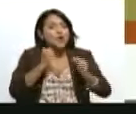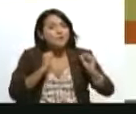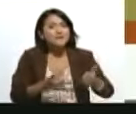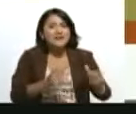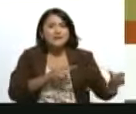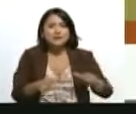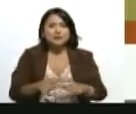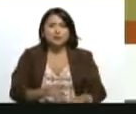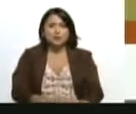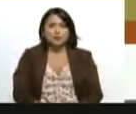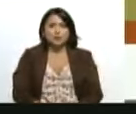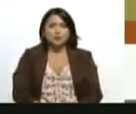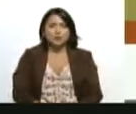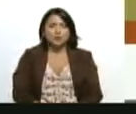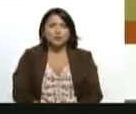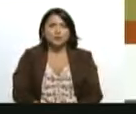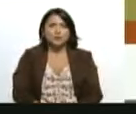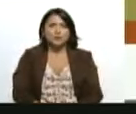Mire,